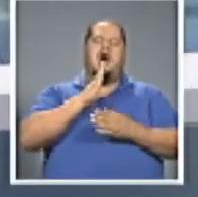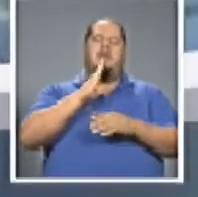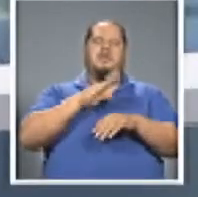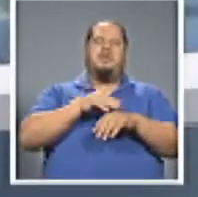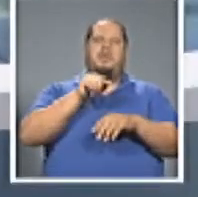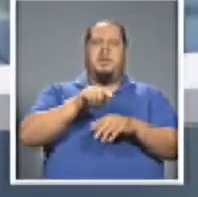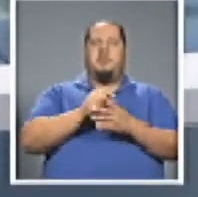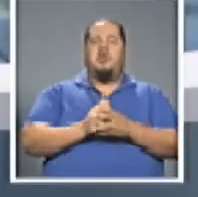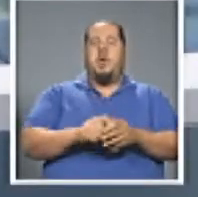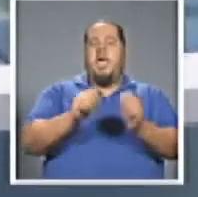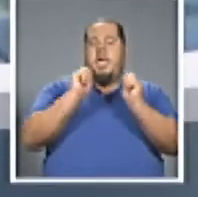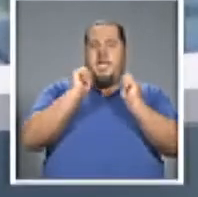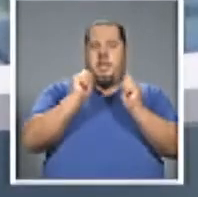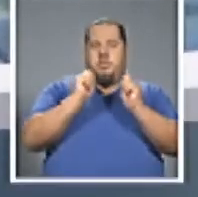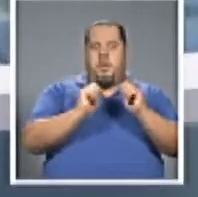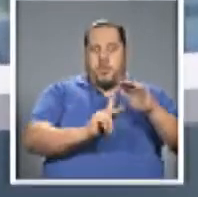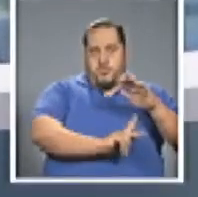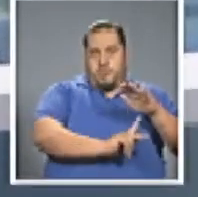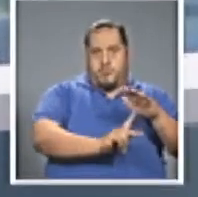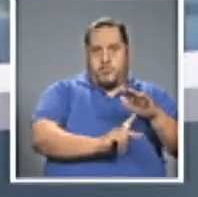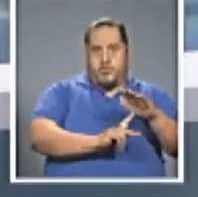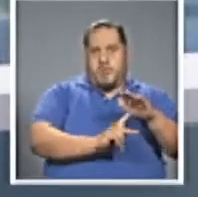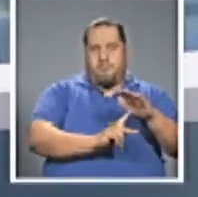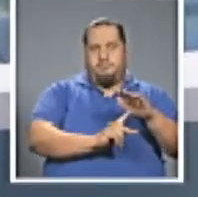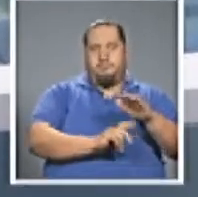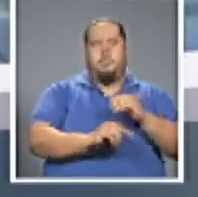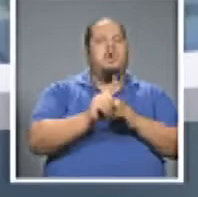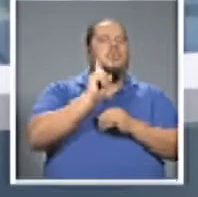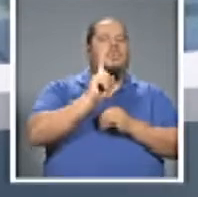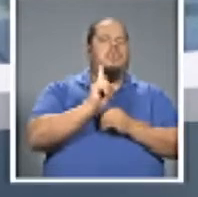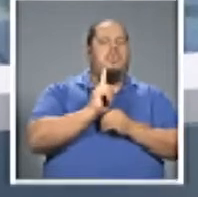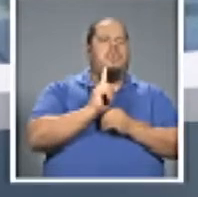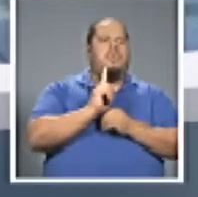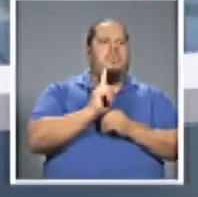En educación preescolar, uno de los